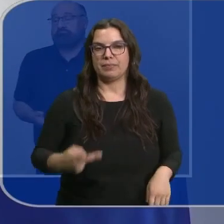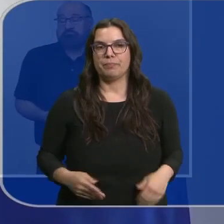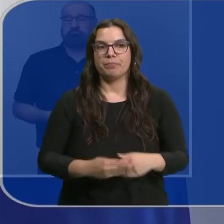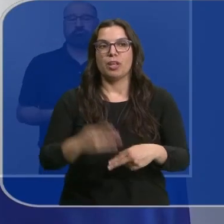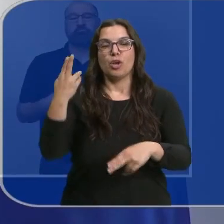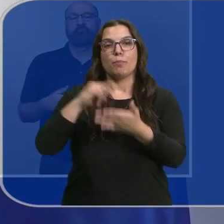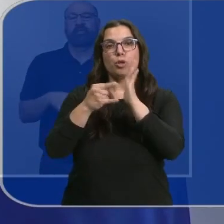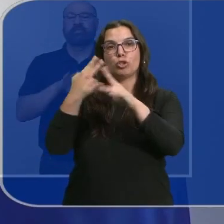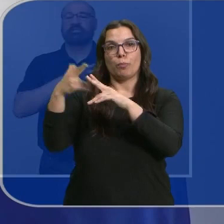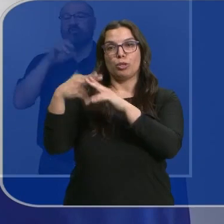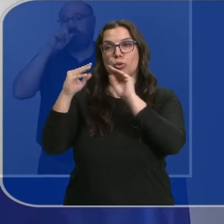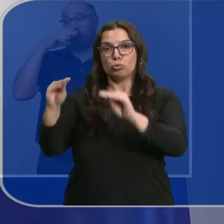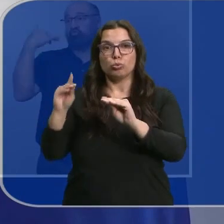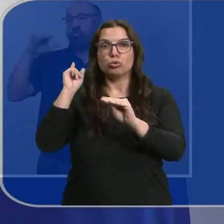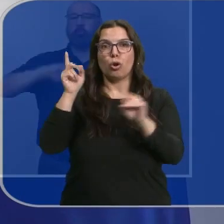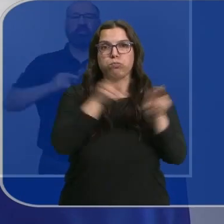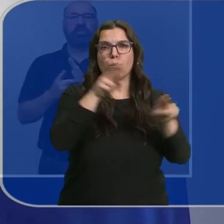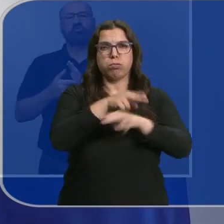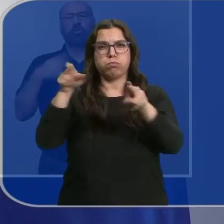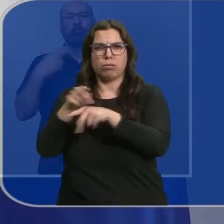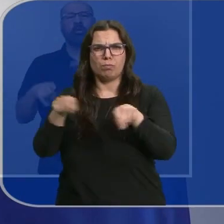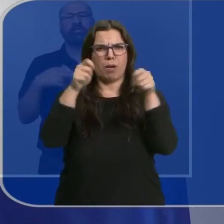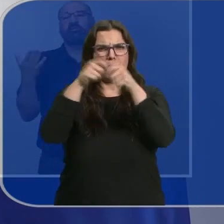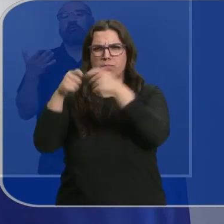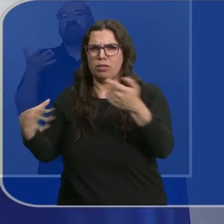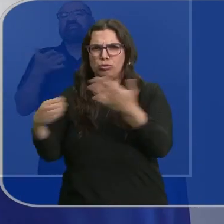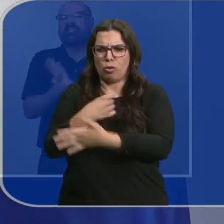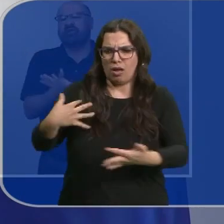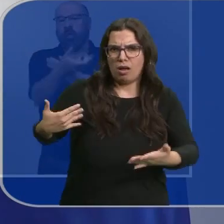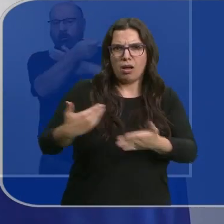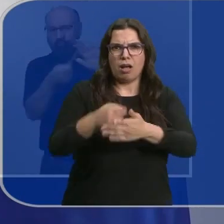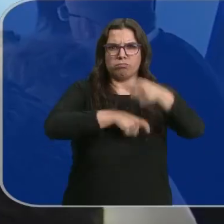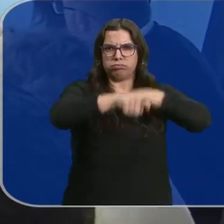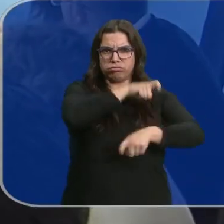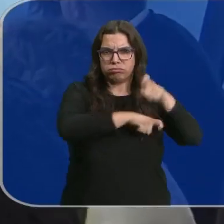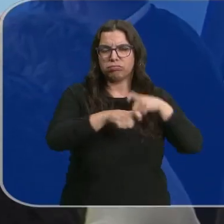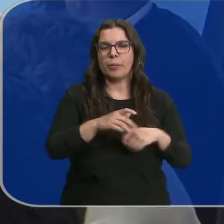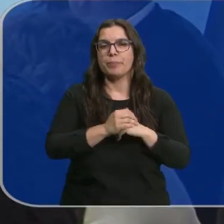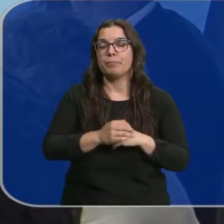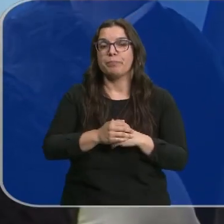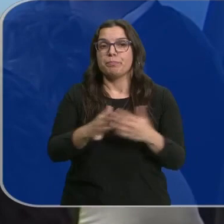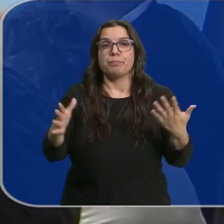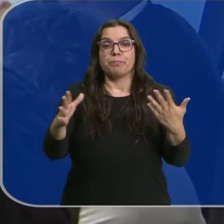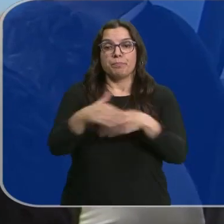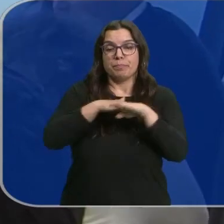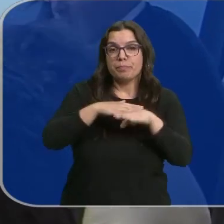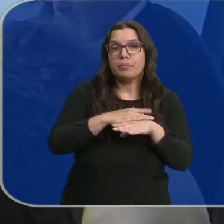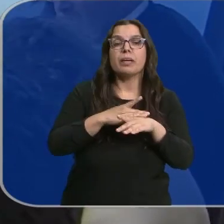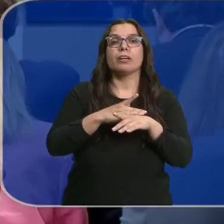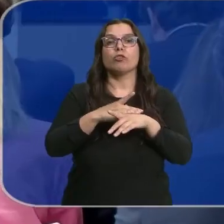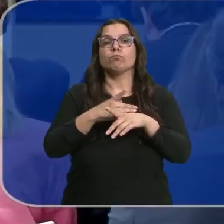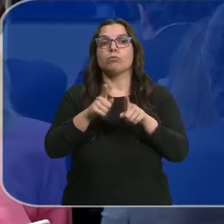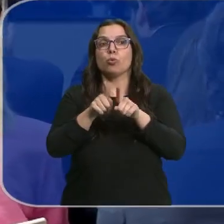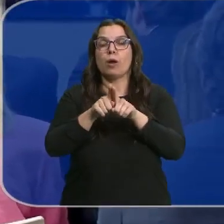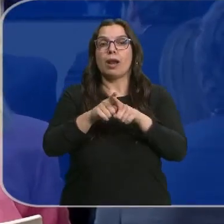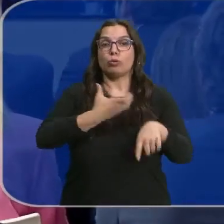del señor Feijóo es derogar, es destructivo, es hacer que nuestro país retroceda. Todo mientras sigue el misterio en los ayuntamientos y